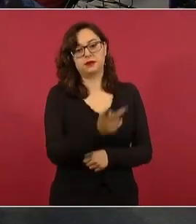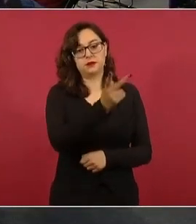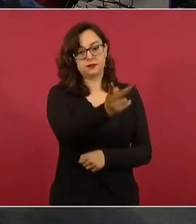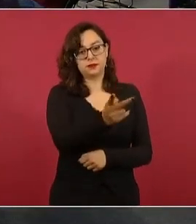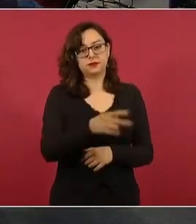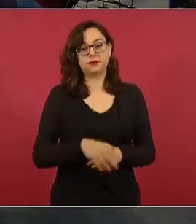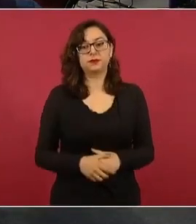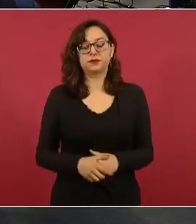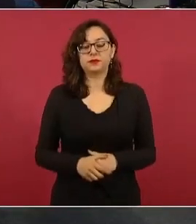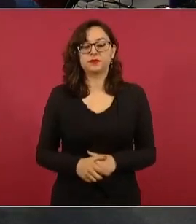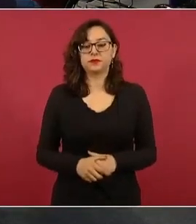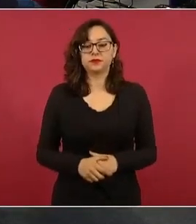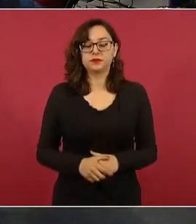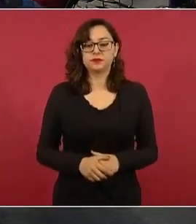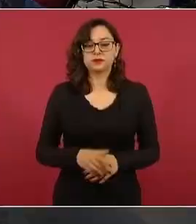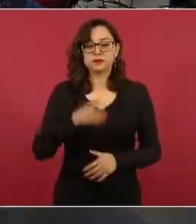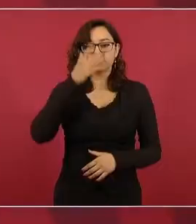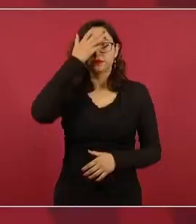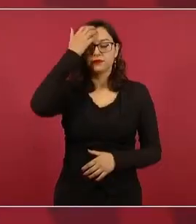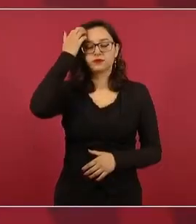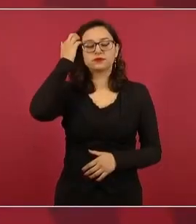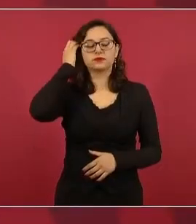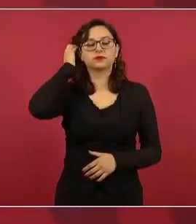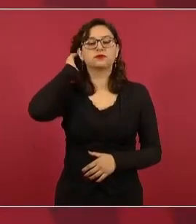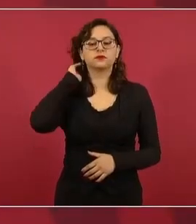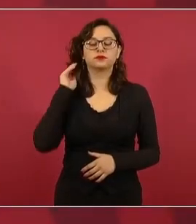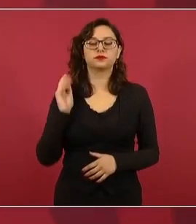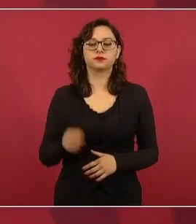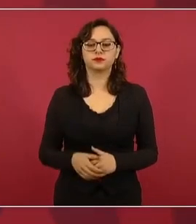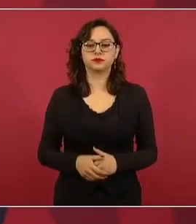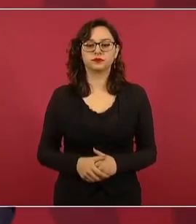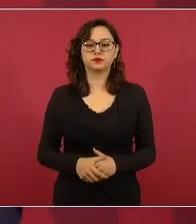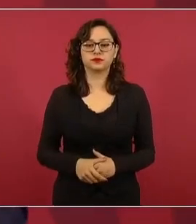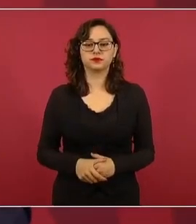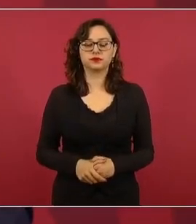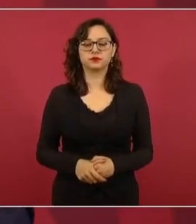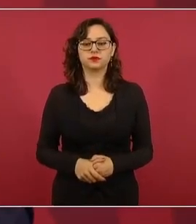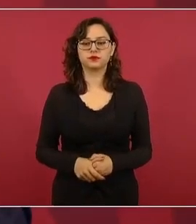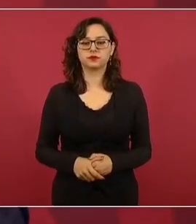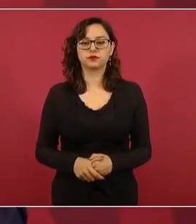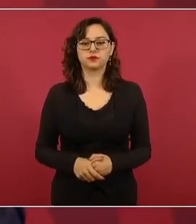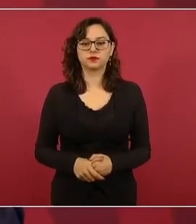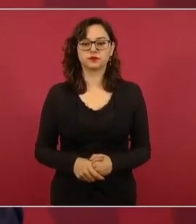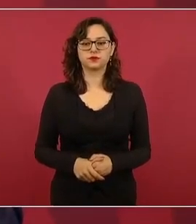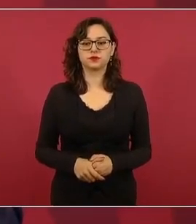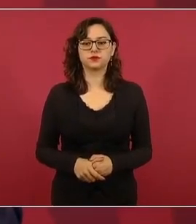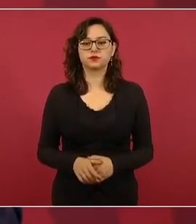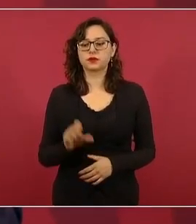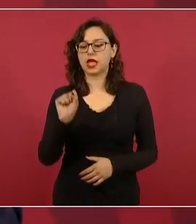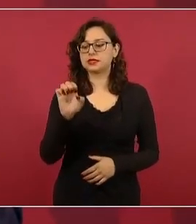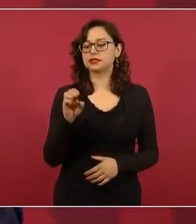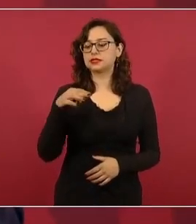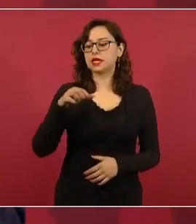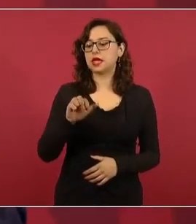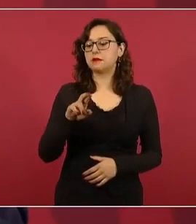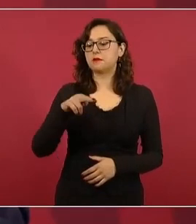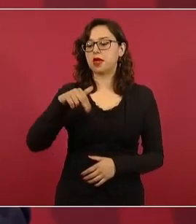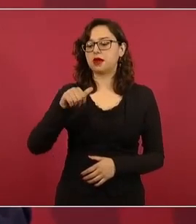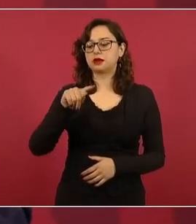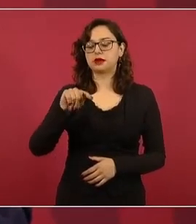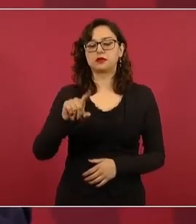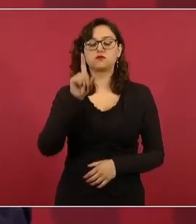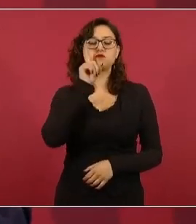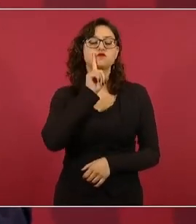vamos a pedir a la secretaria de Medio Ambiente de que nos informe.